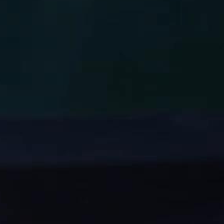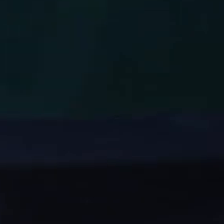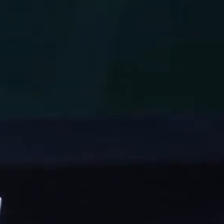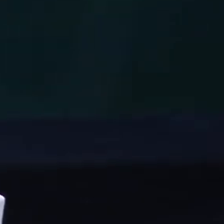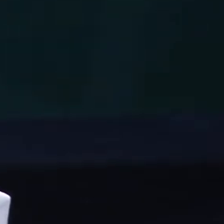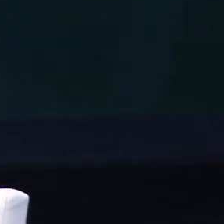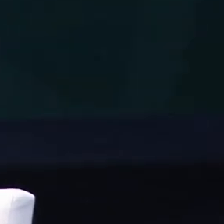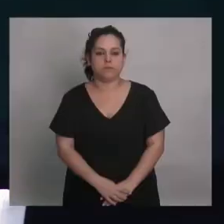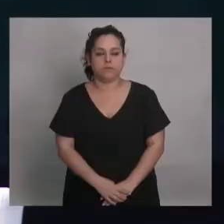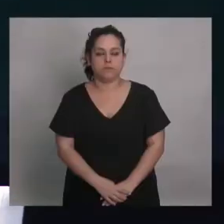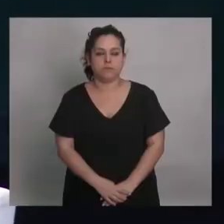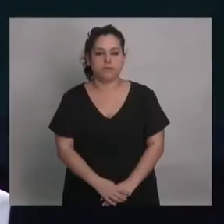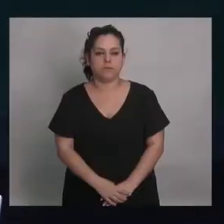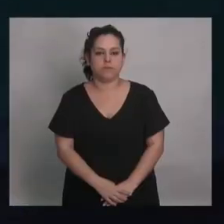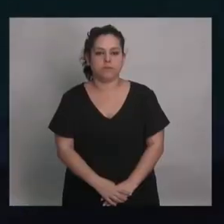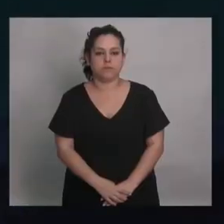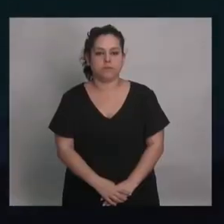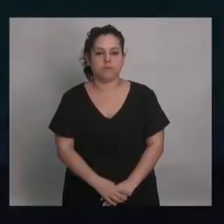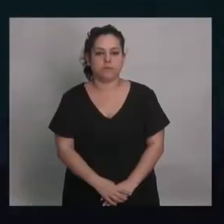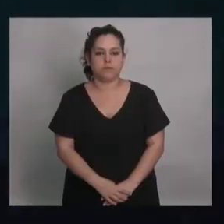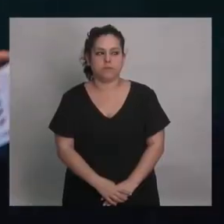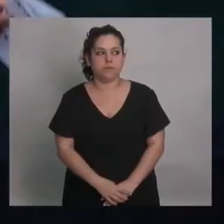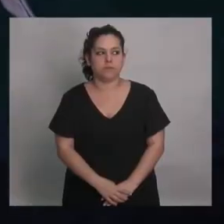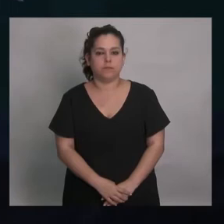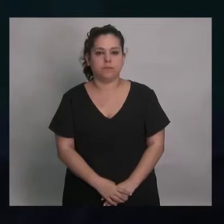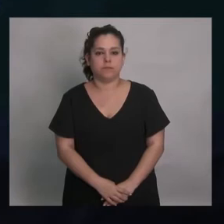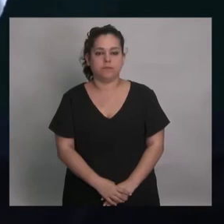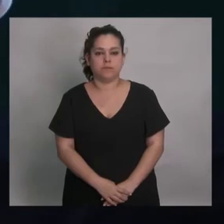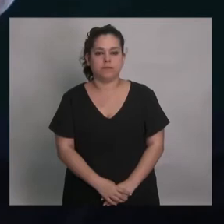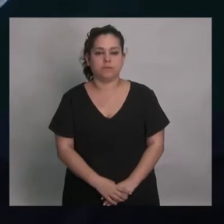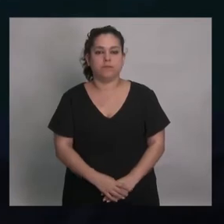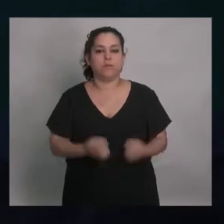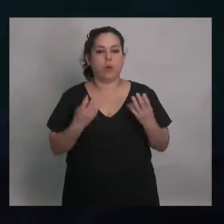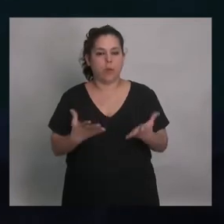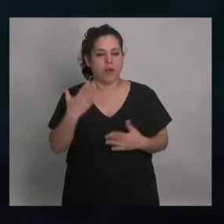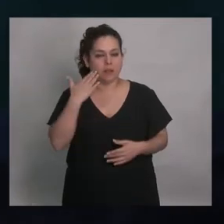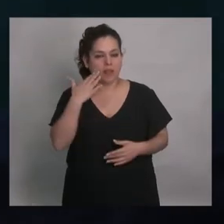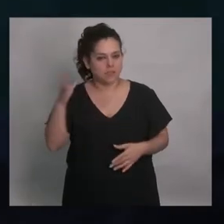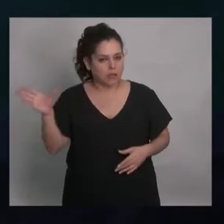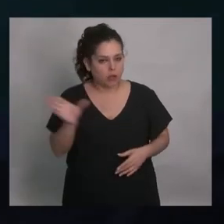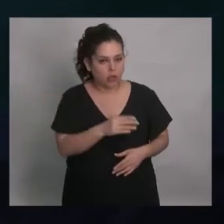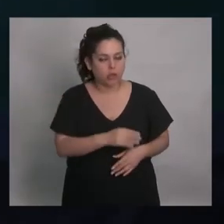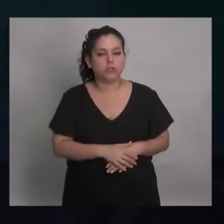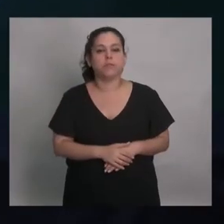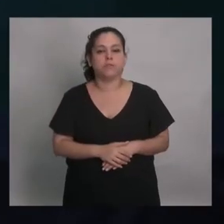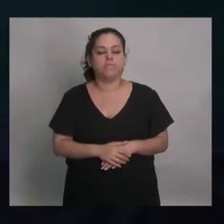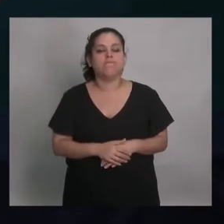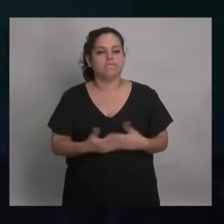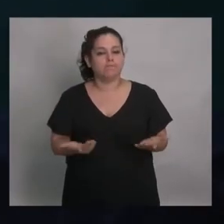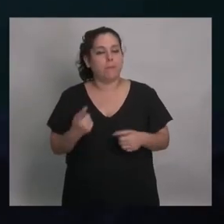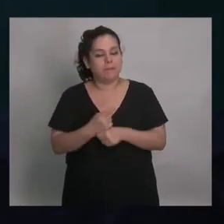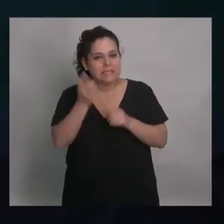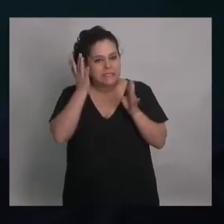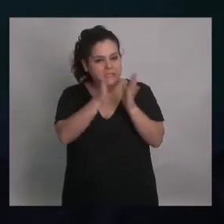buenas tardes buenas tardes a todos inicialmente yo quiero pedir perdón a los pérez porque hablo mal español